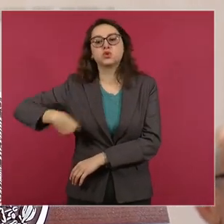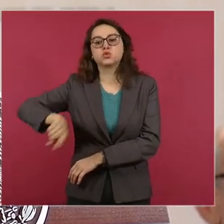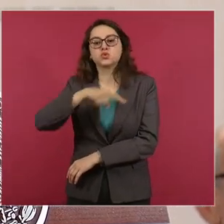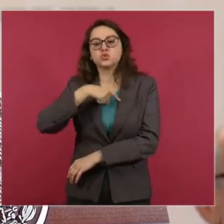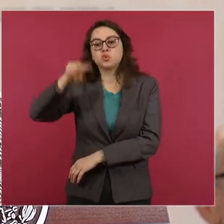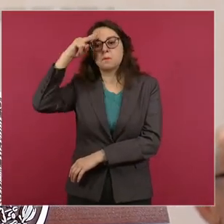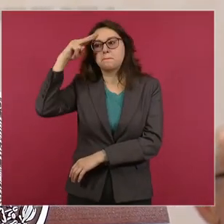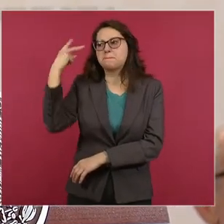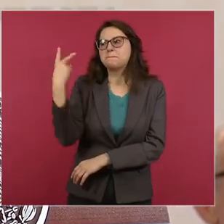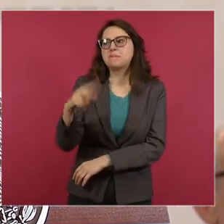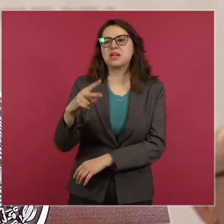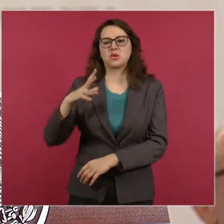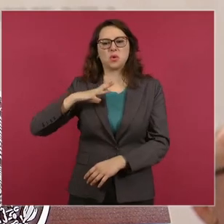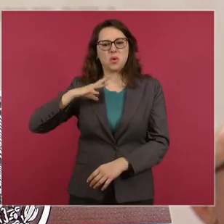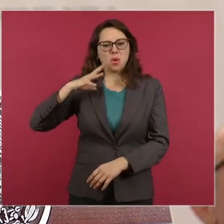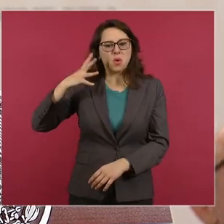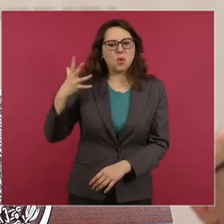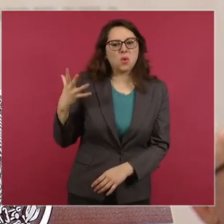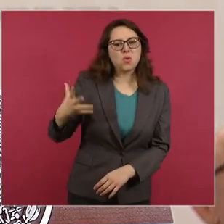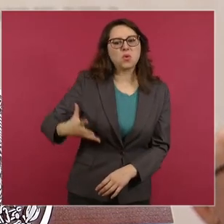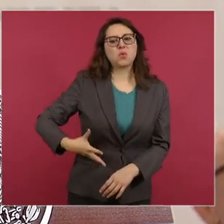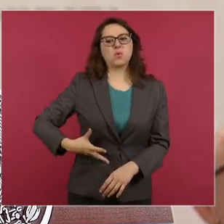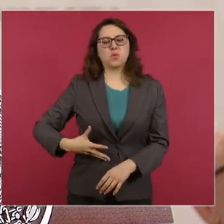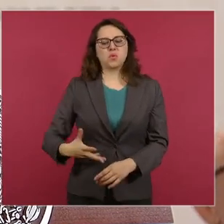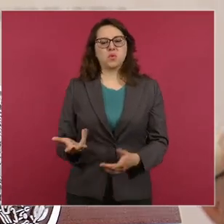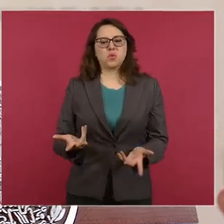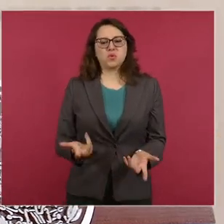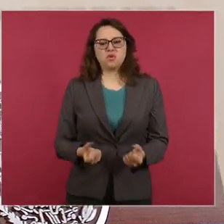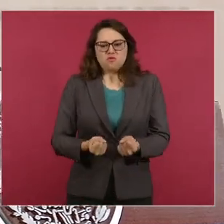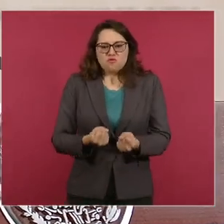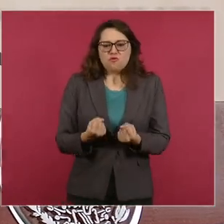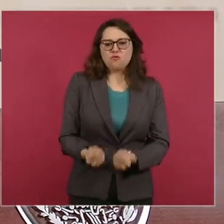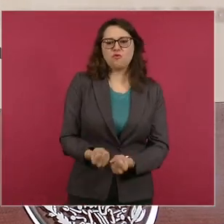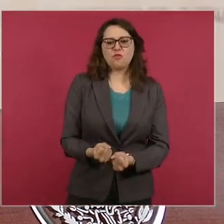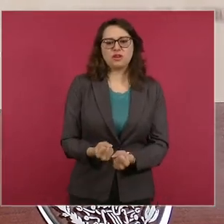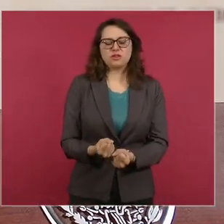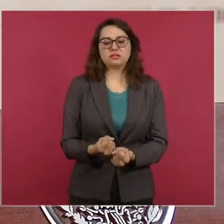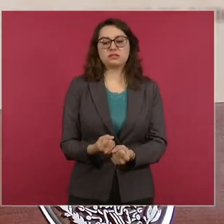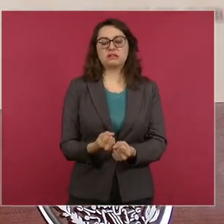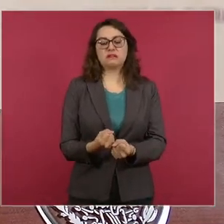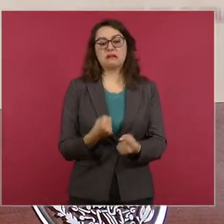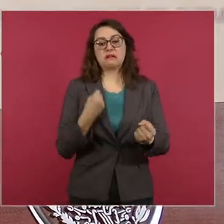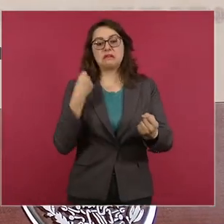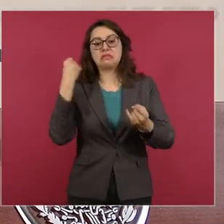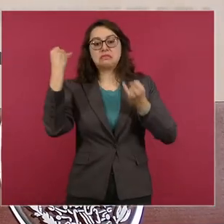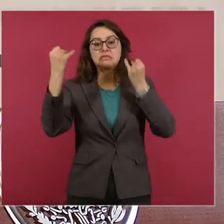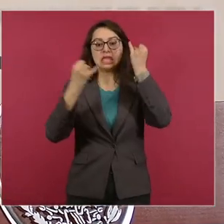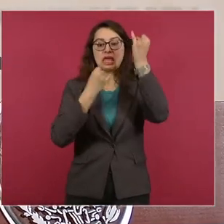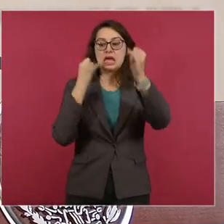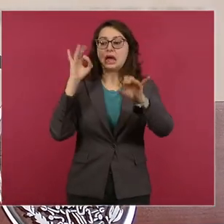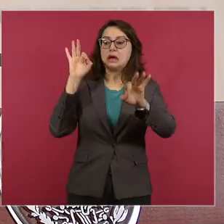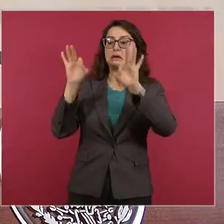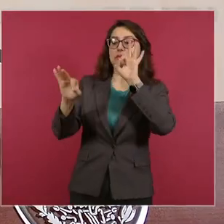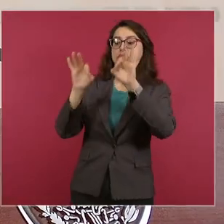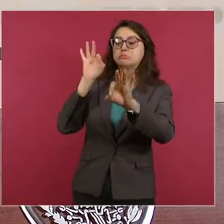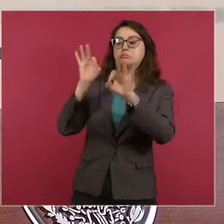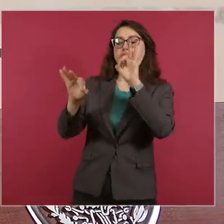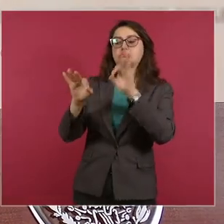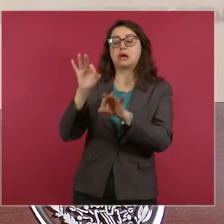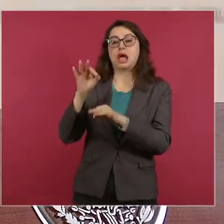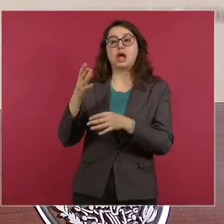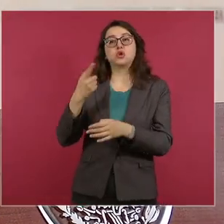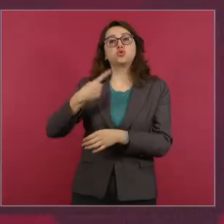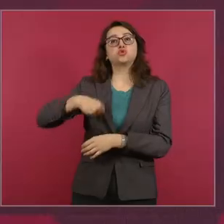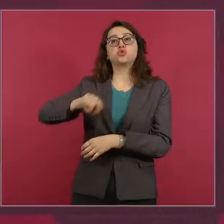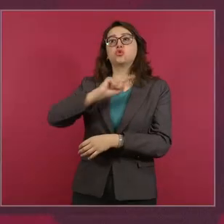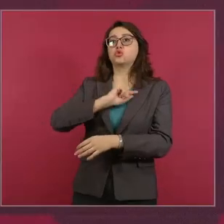que no nos vengan con cuentos de que vienen a civilizarnos